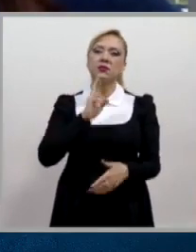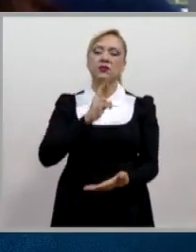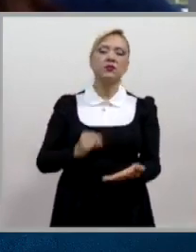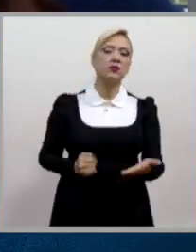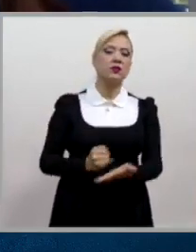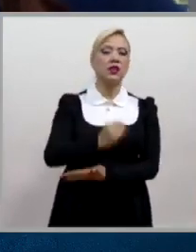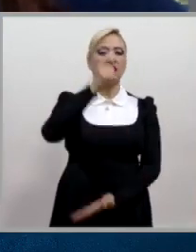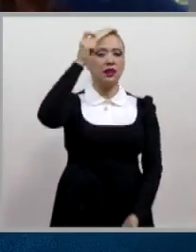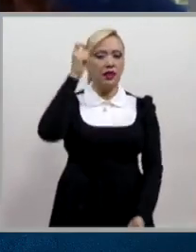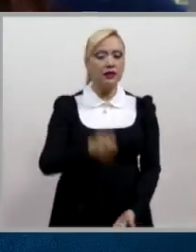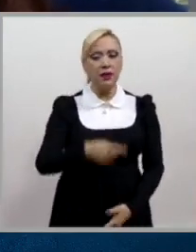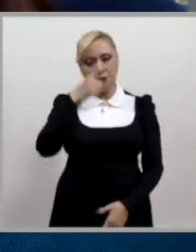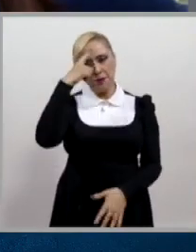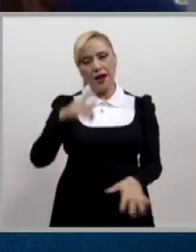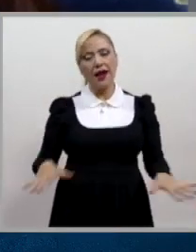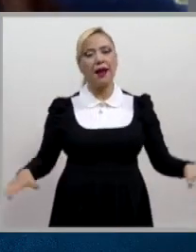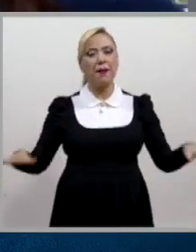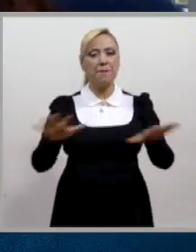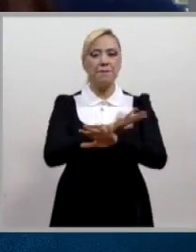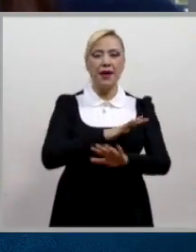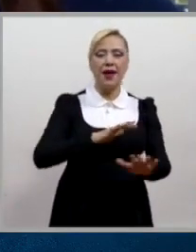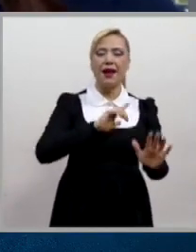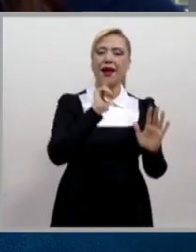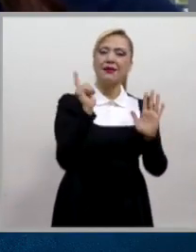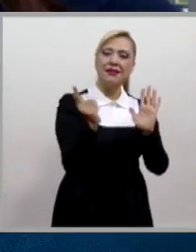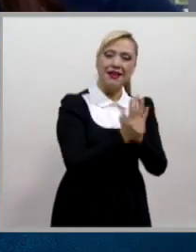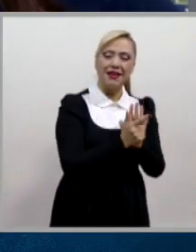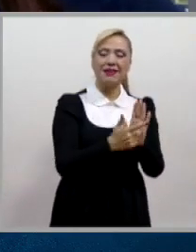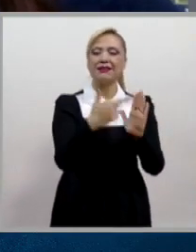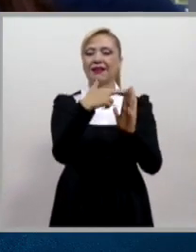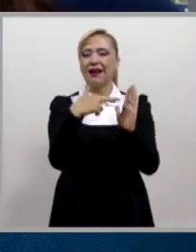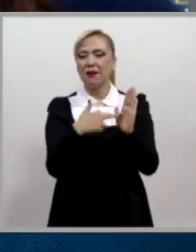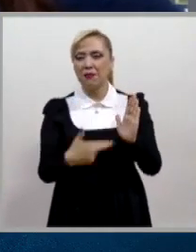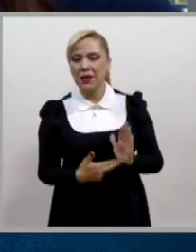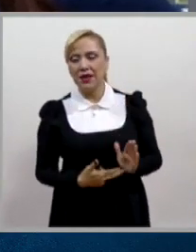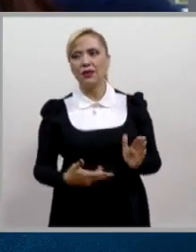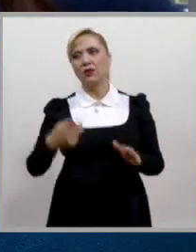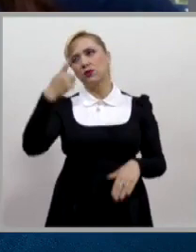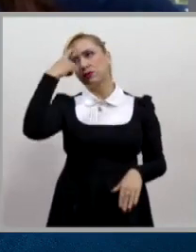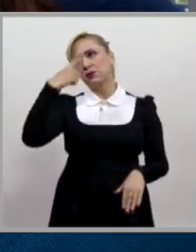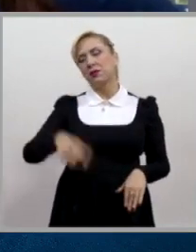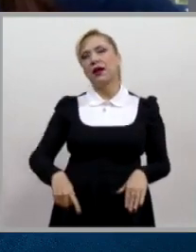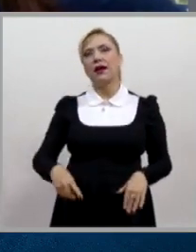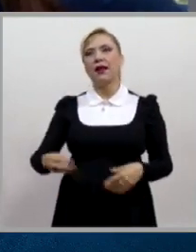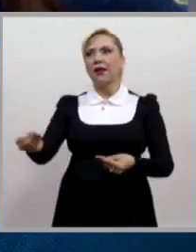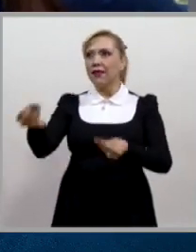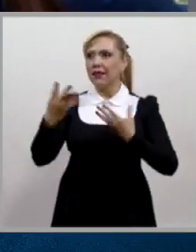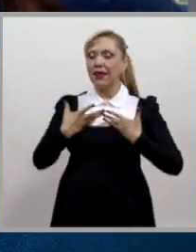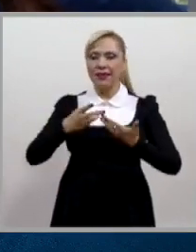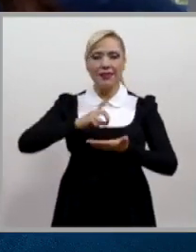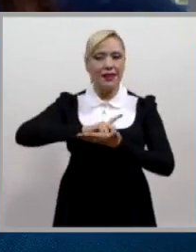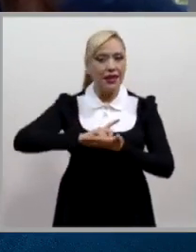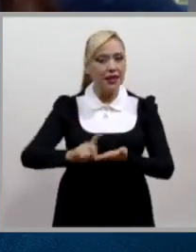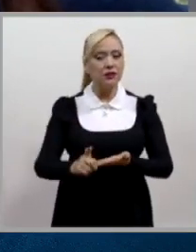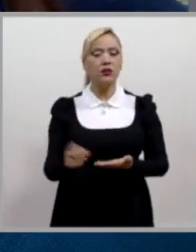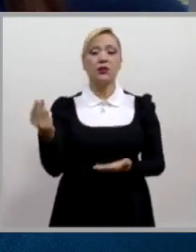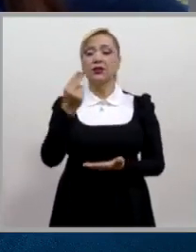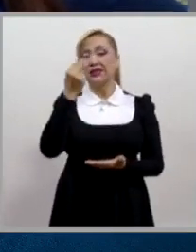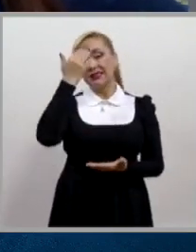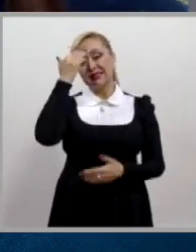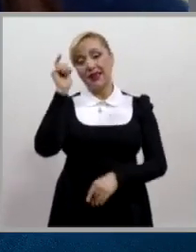alto impacto, sentencias de política pública, como quieran referirse a ellas, que requieren incluso también conocimiento